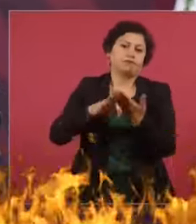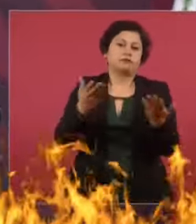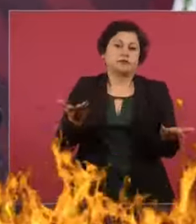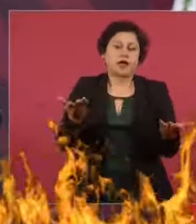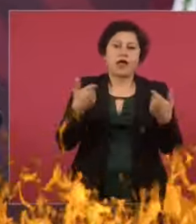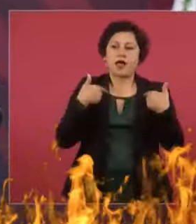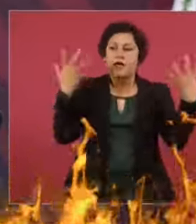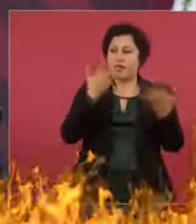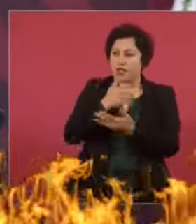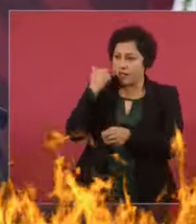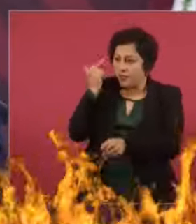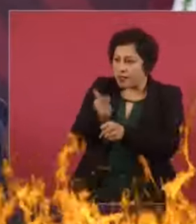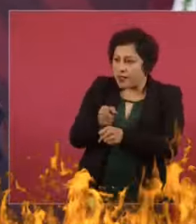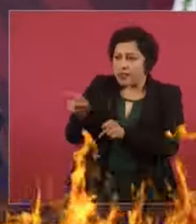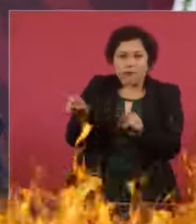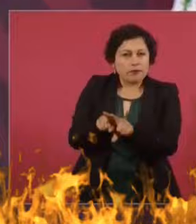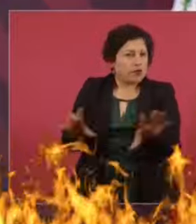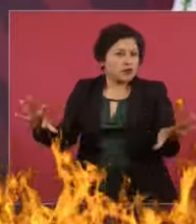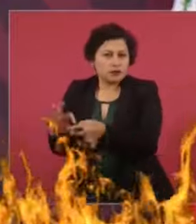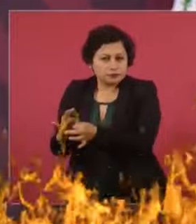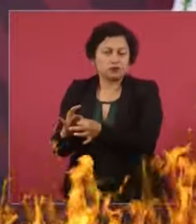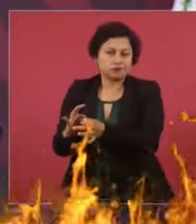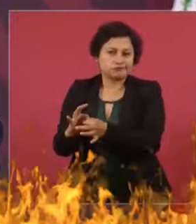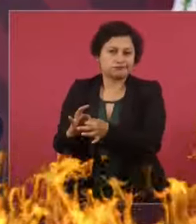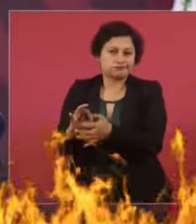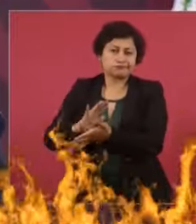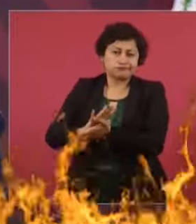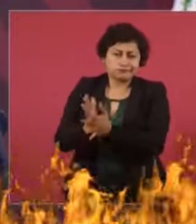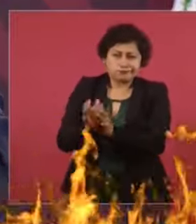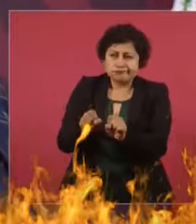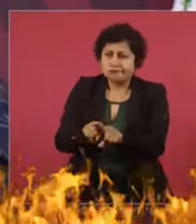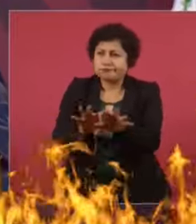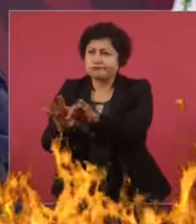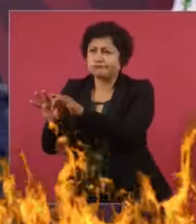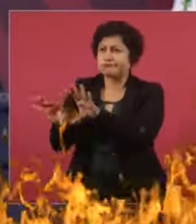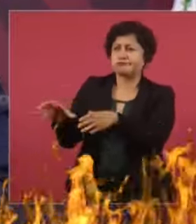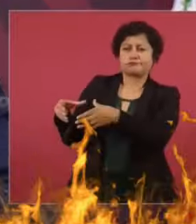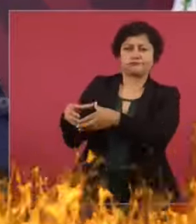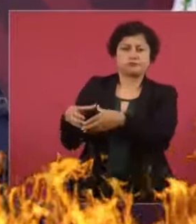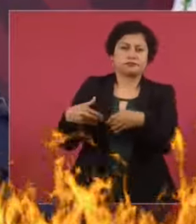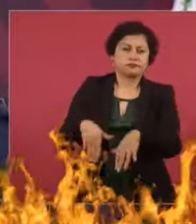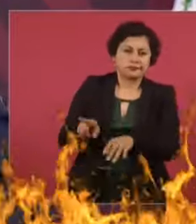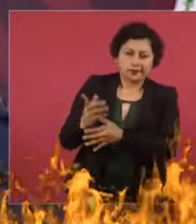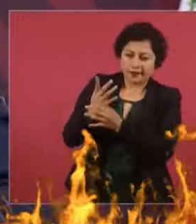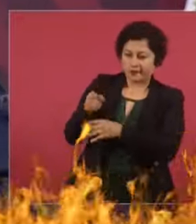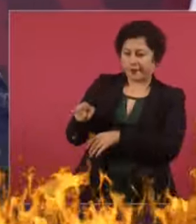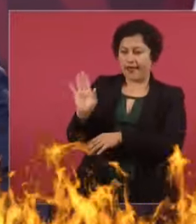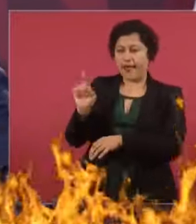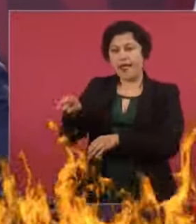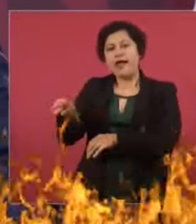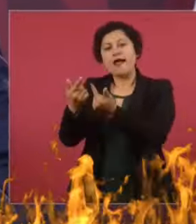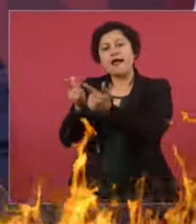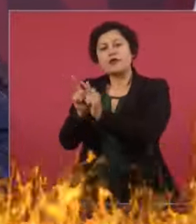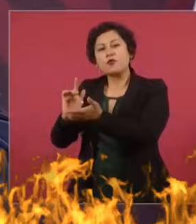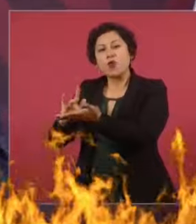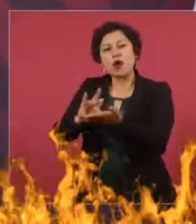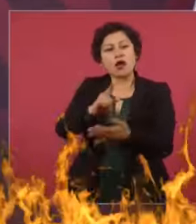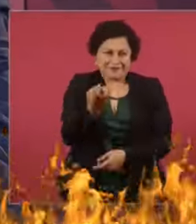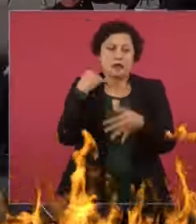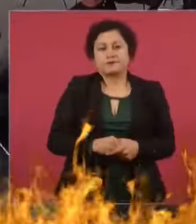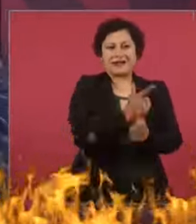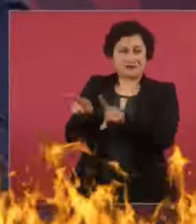de estas organizaciones incluso que están supuestamente ayudando a los papás de los jóvenes desaparecidos